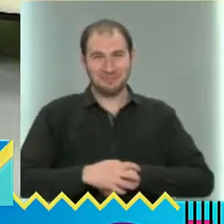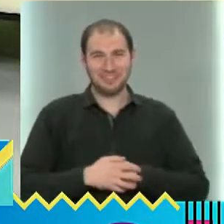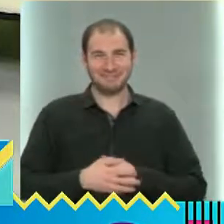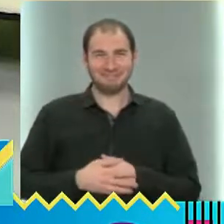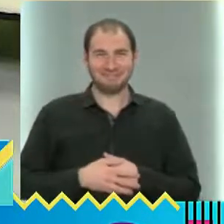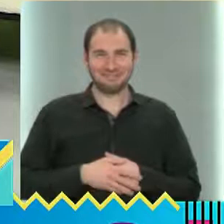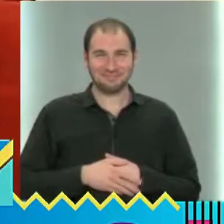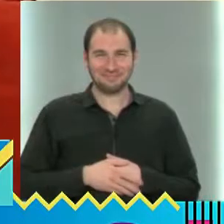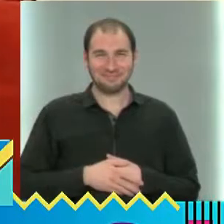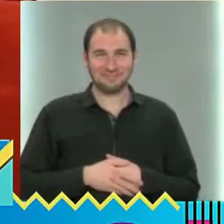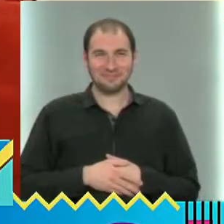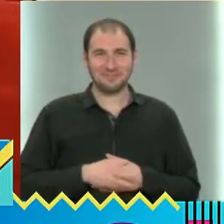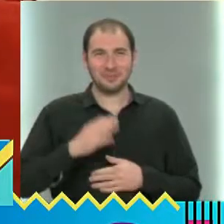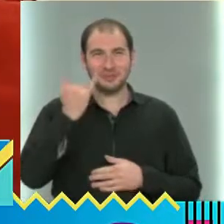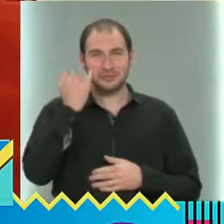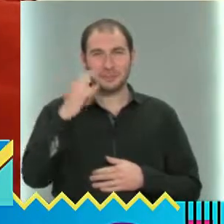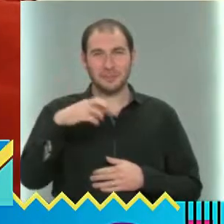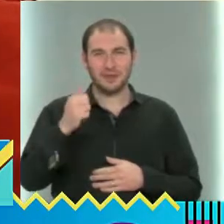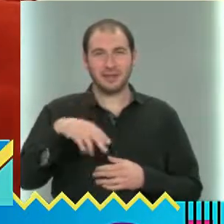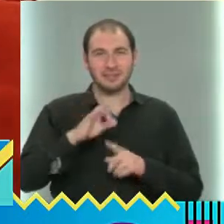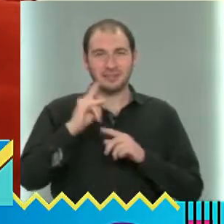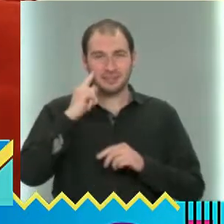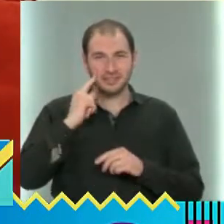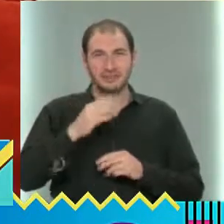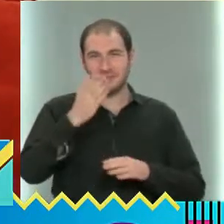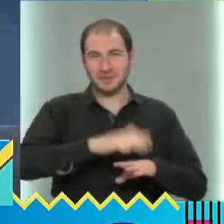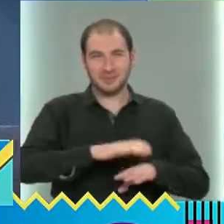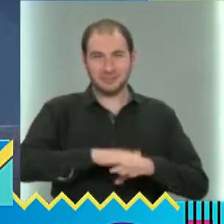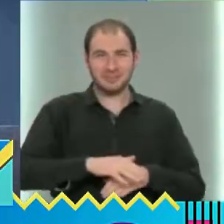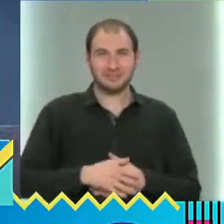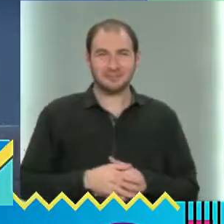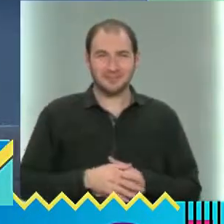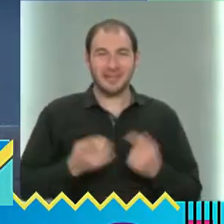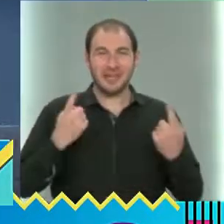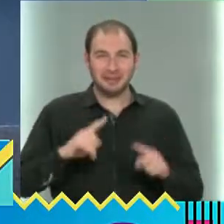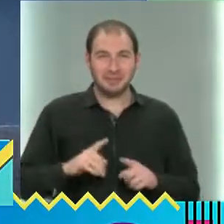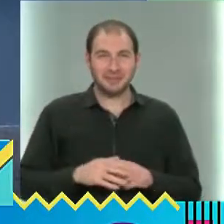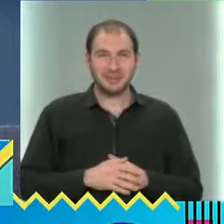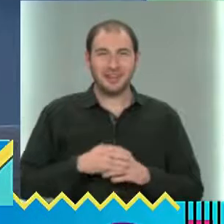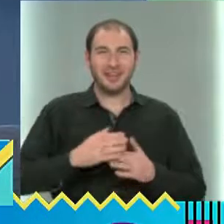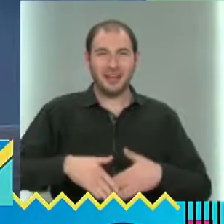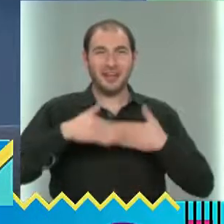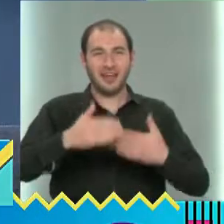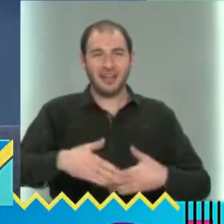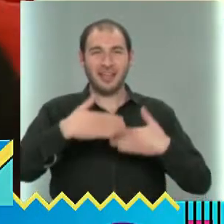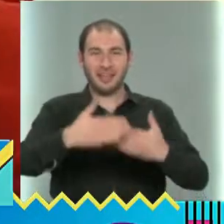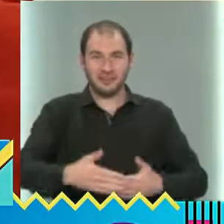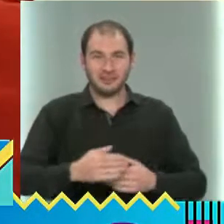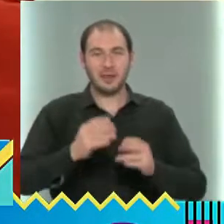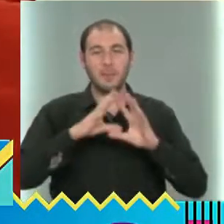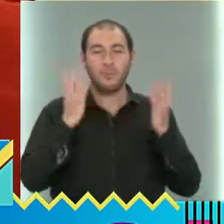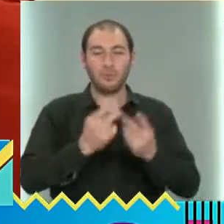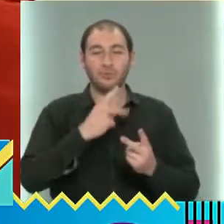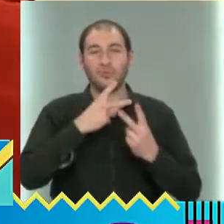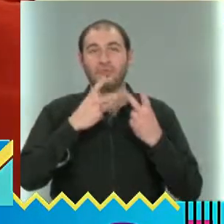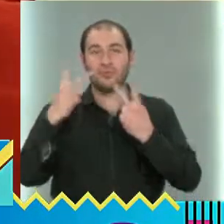empobrecidas. Yupanqui fue un gran comprometido, pero después, a medida que avanzó, que viajó por el